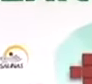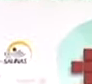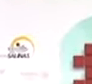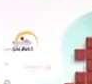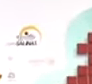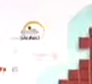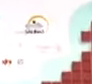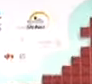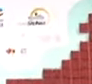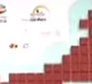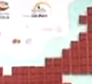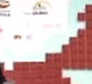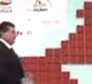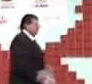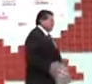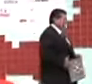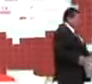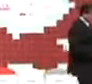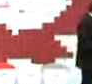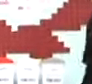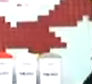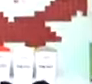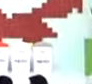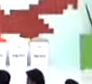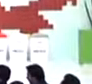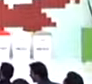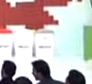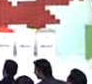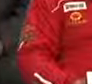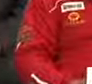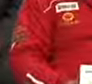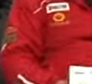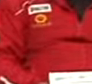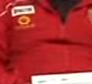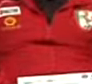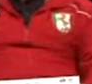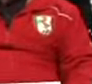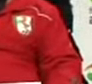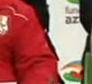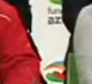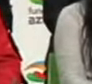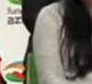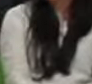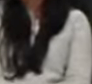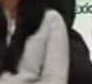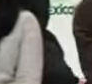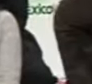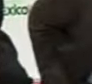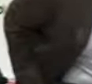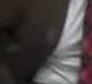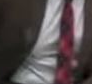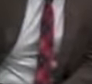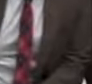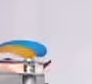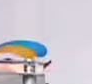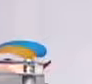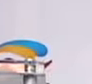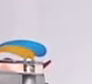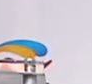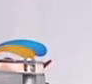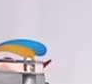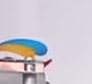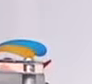Como parte de la campaña Limpiemos Nuestro México, se llevó a cabo la premiación a las distintas brigadas y categorías que participaron el año pasado. Durante